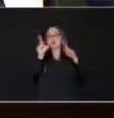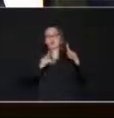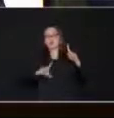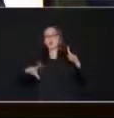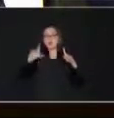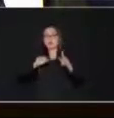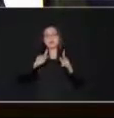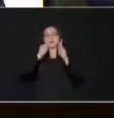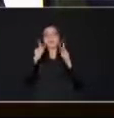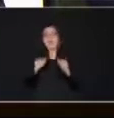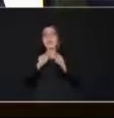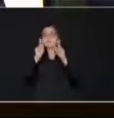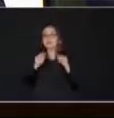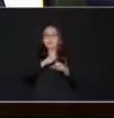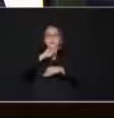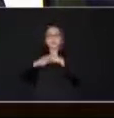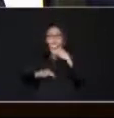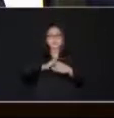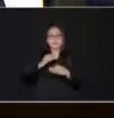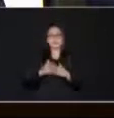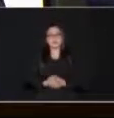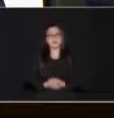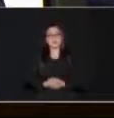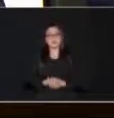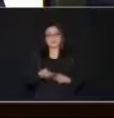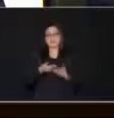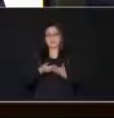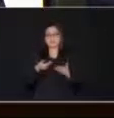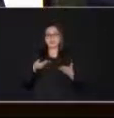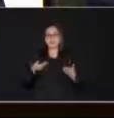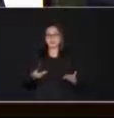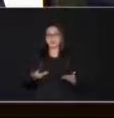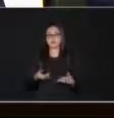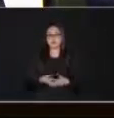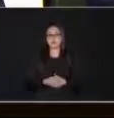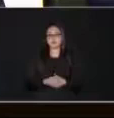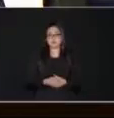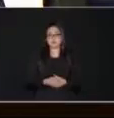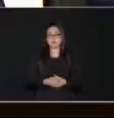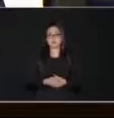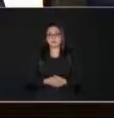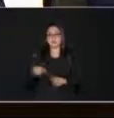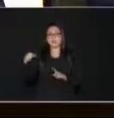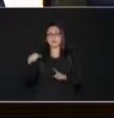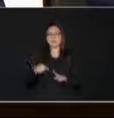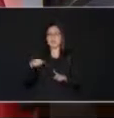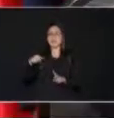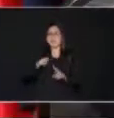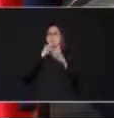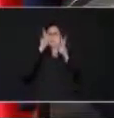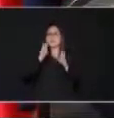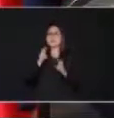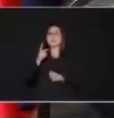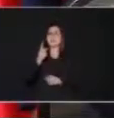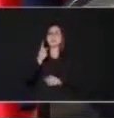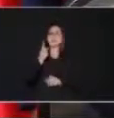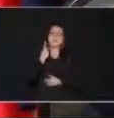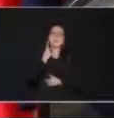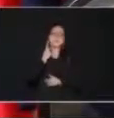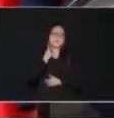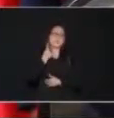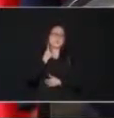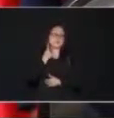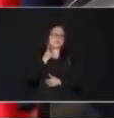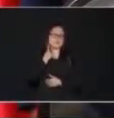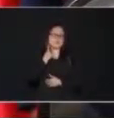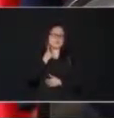Vamos a ver, hay muchas dudas de los economistas o los analistas de dónde va a salir tanto dinero. Por ejemplo, él habla de que